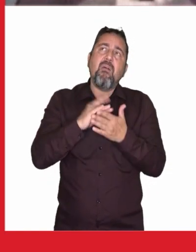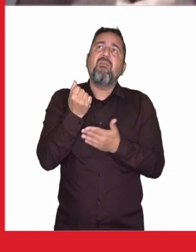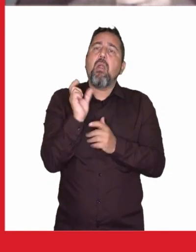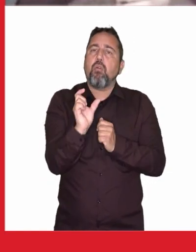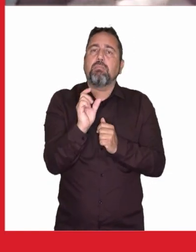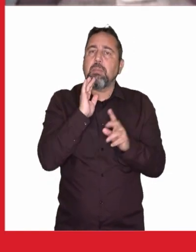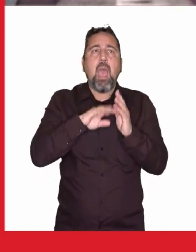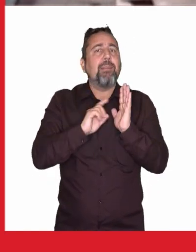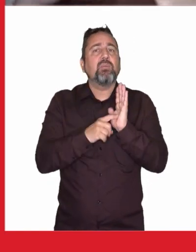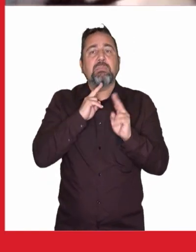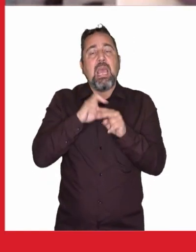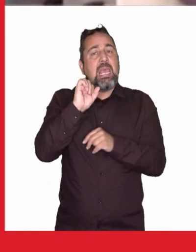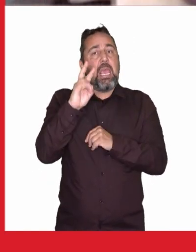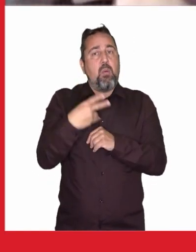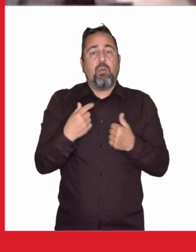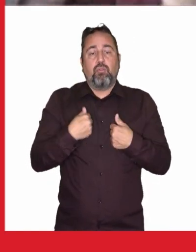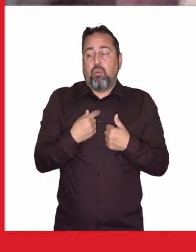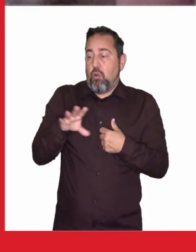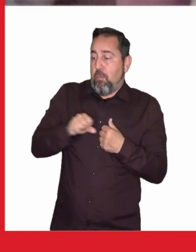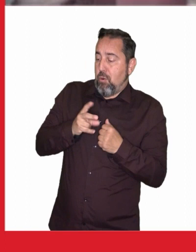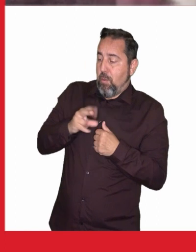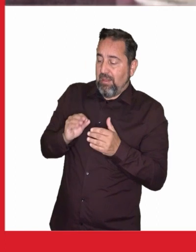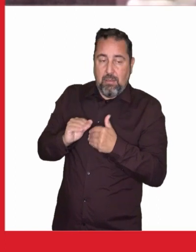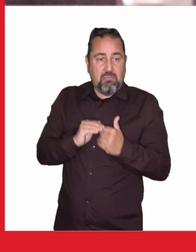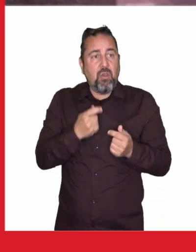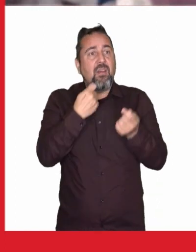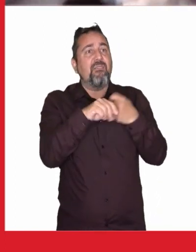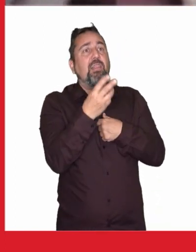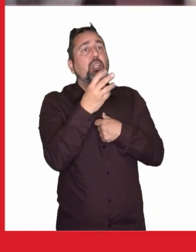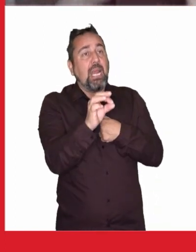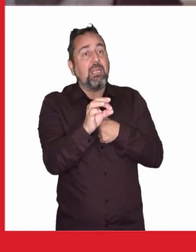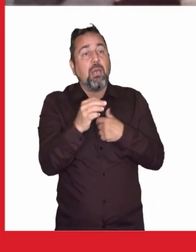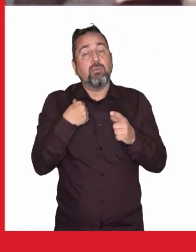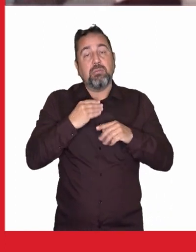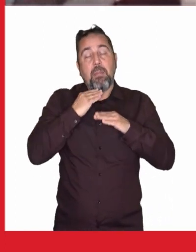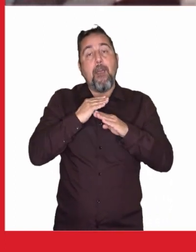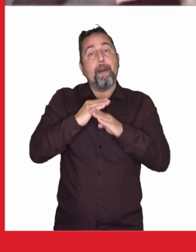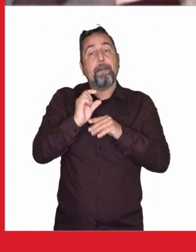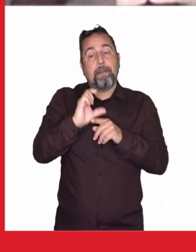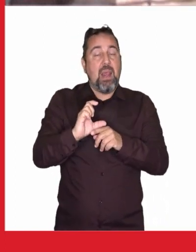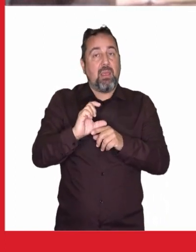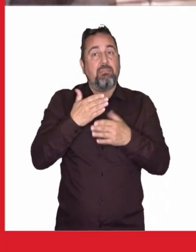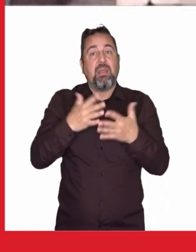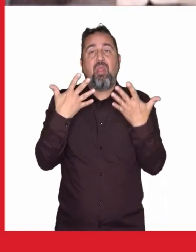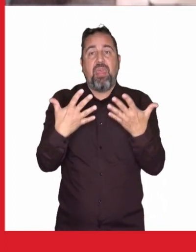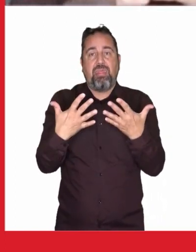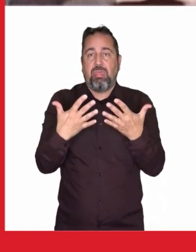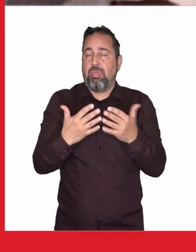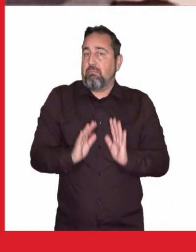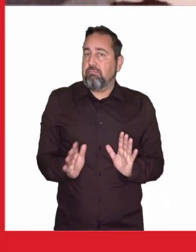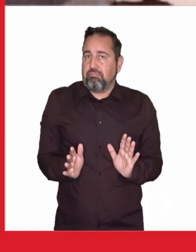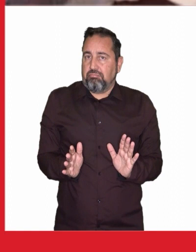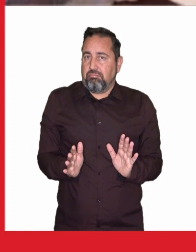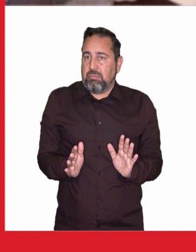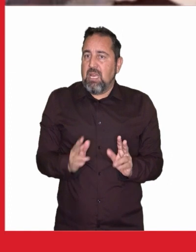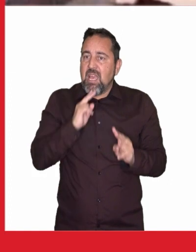¿Vale? Y este margen lo puedes calcular en valor absoluto, es decir, en euros. Yo la compraba a 20, la vendo a 30, pues tengo un